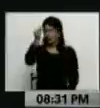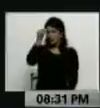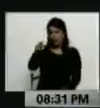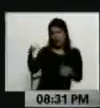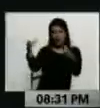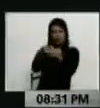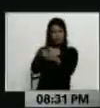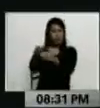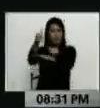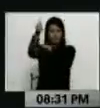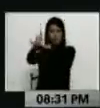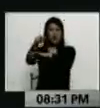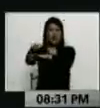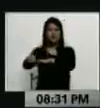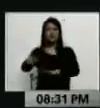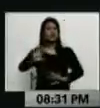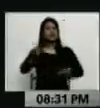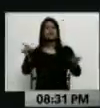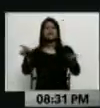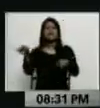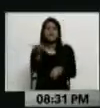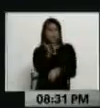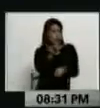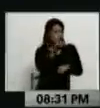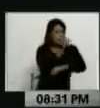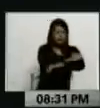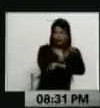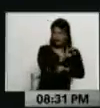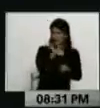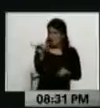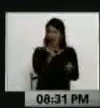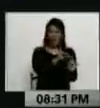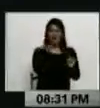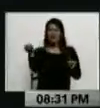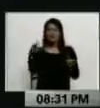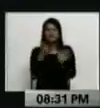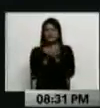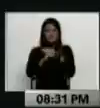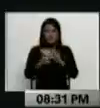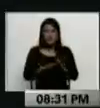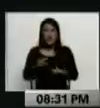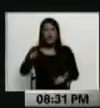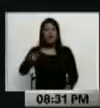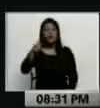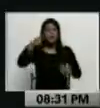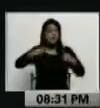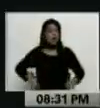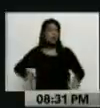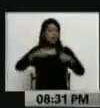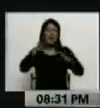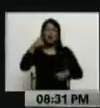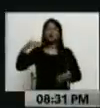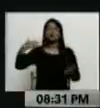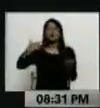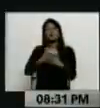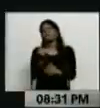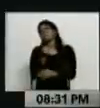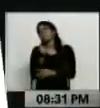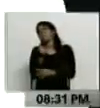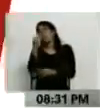oposición No ya se acostumbraron a perder Pues nosotros no podemos acostumbrar a perder no no no no